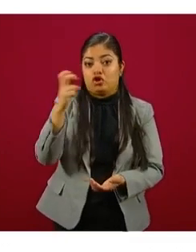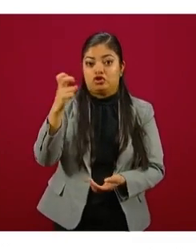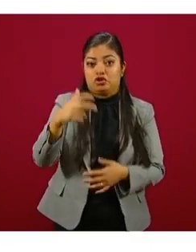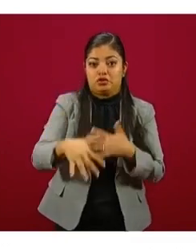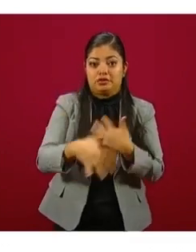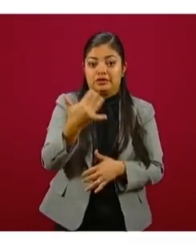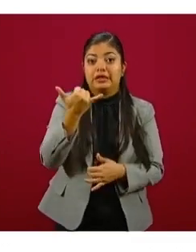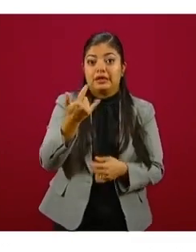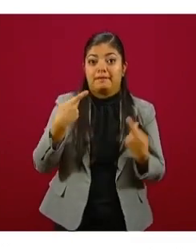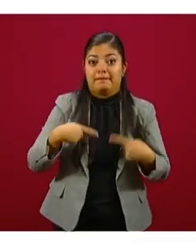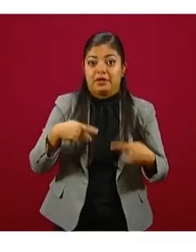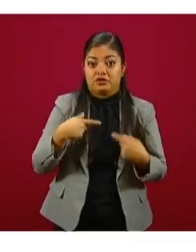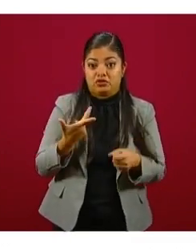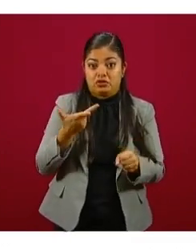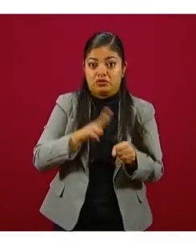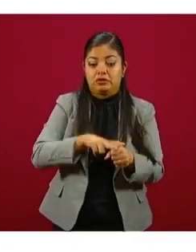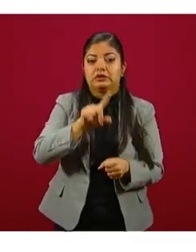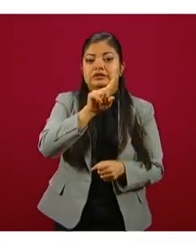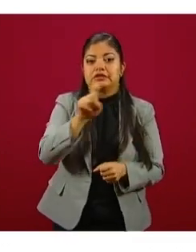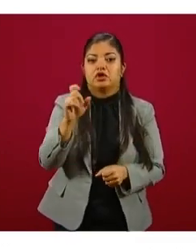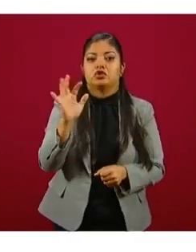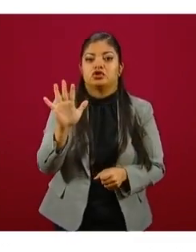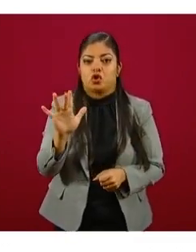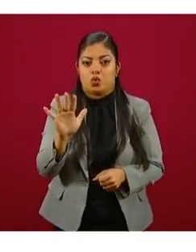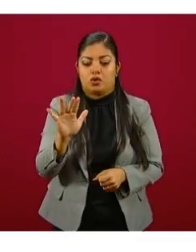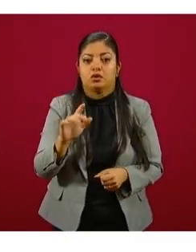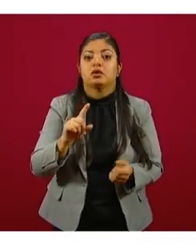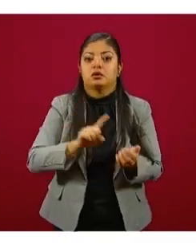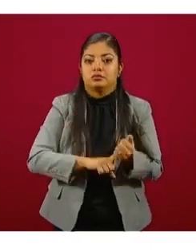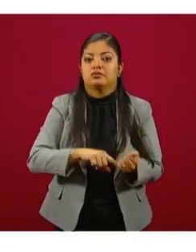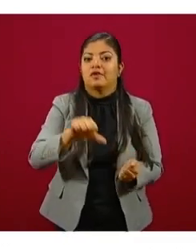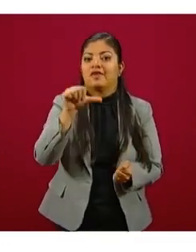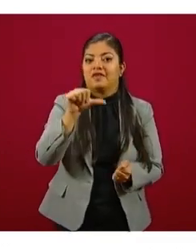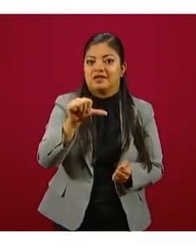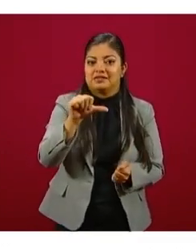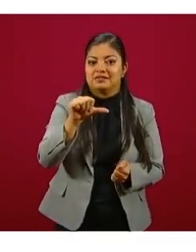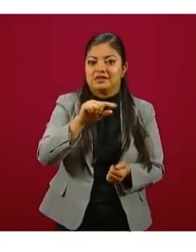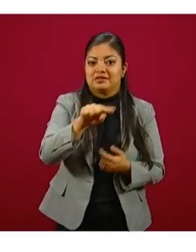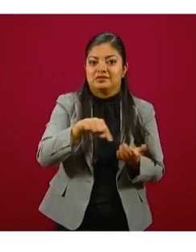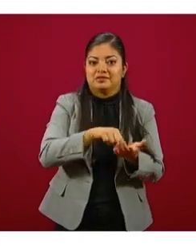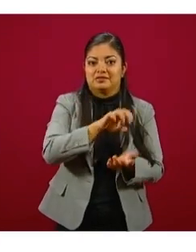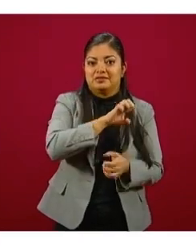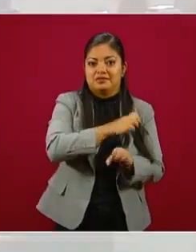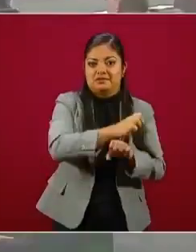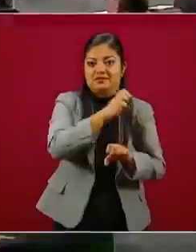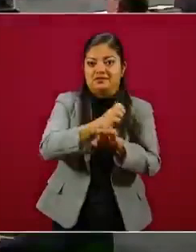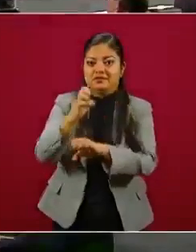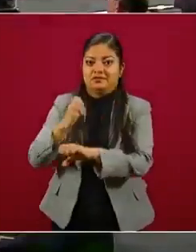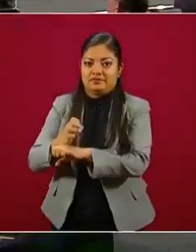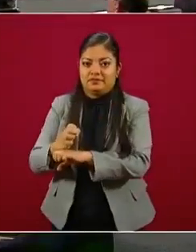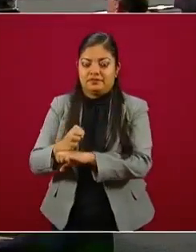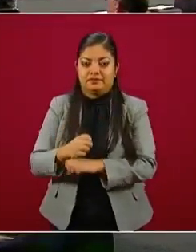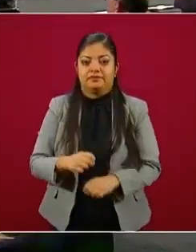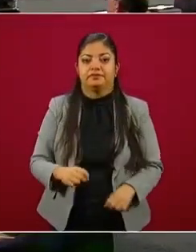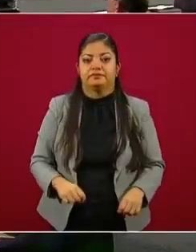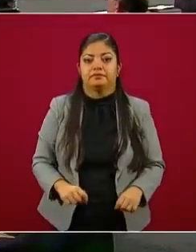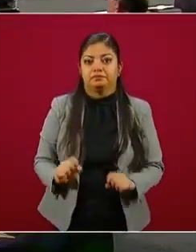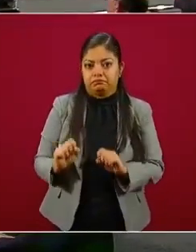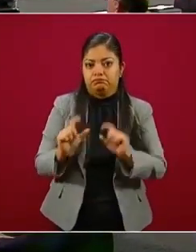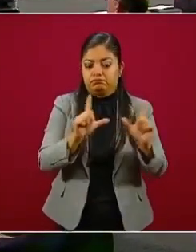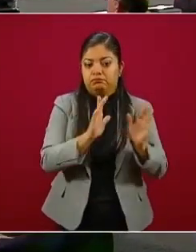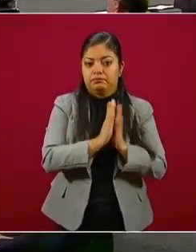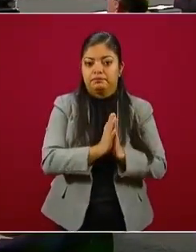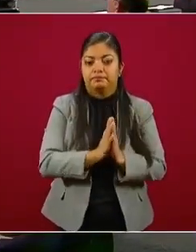hospitalización 150, y esto cubre 16 entidades. La siguiente, por favor.